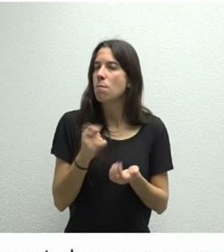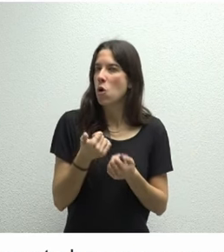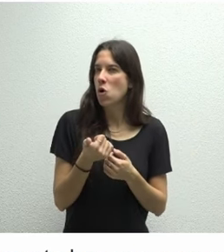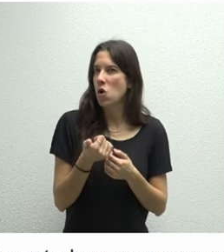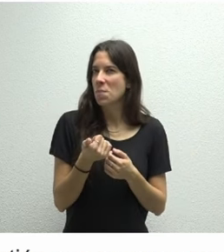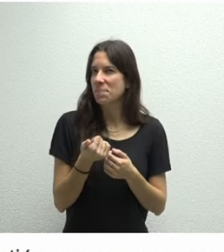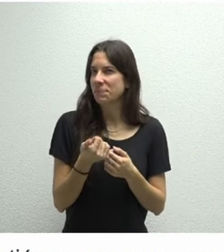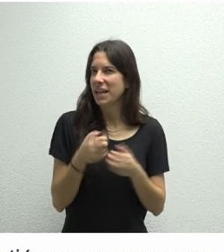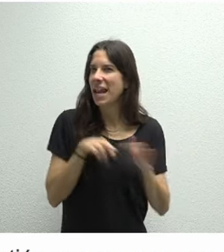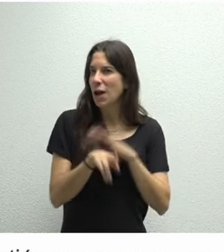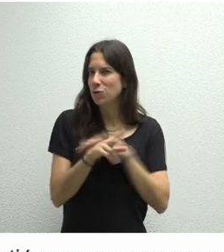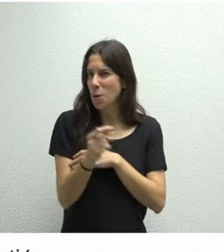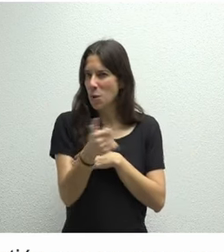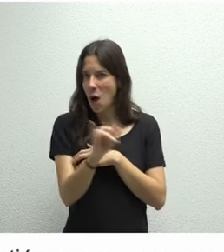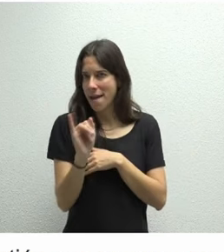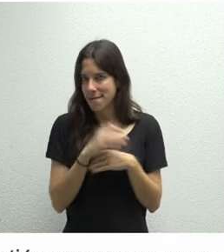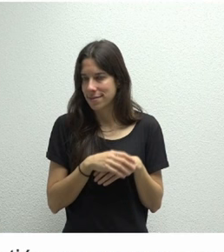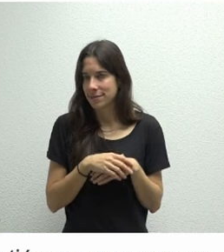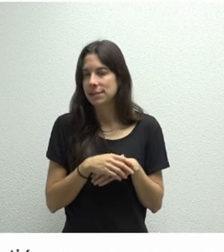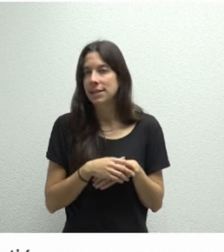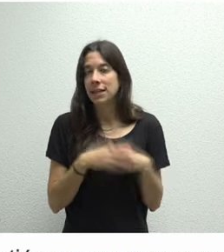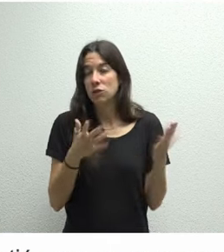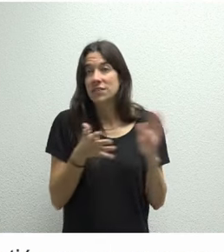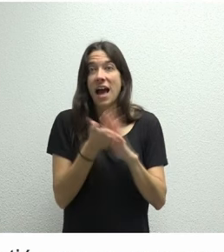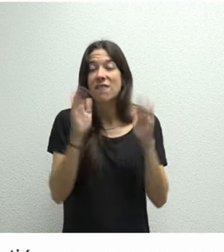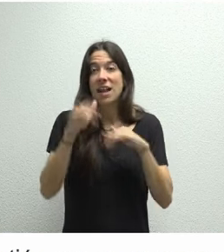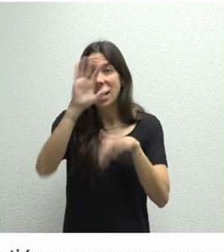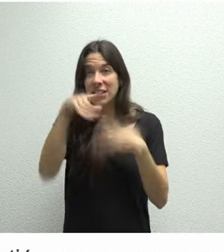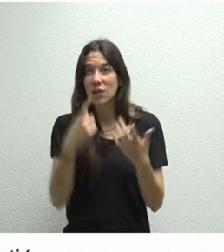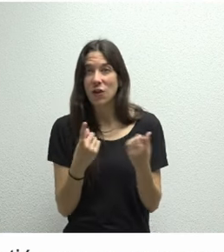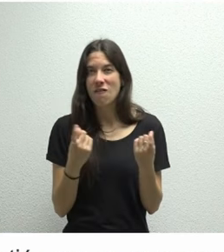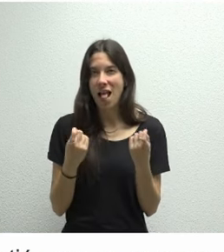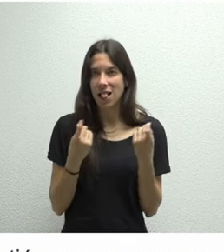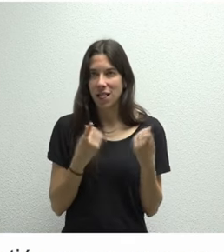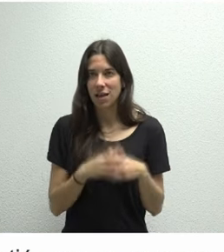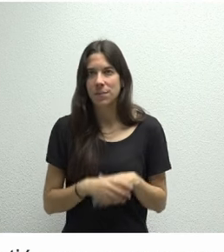recursos y por lo tanto hay una deficiencia en la